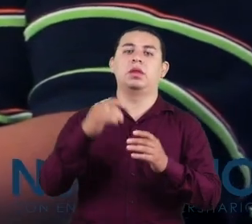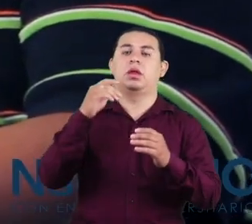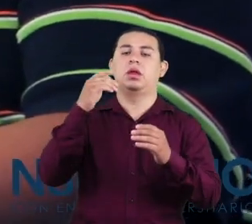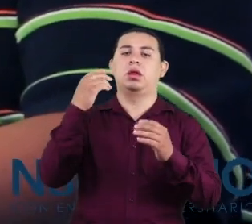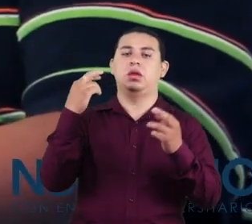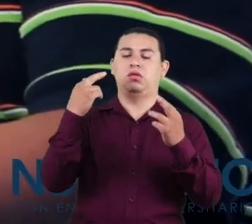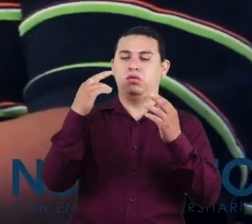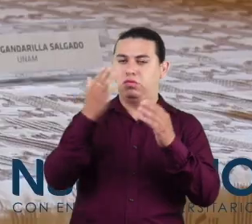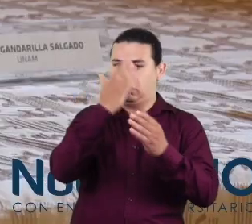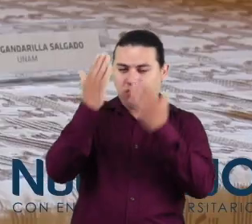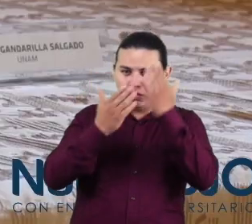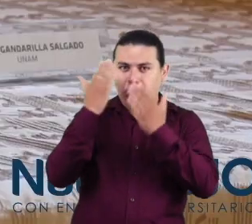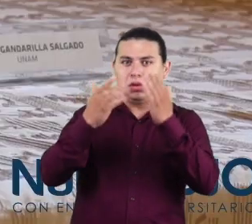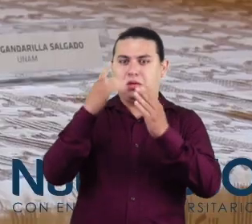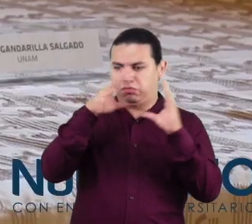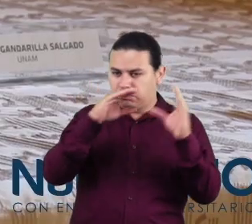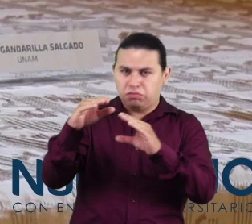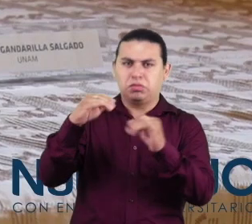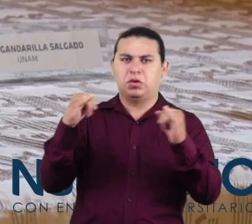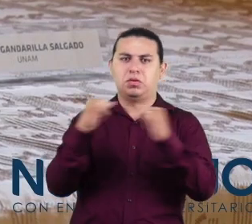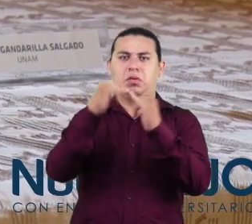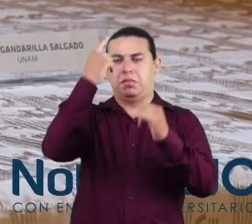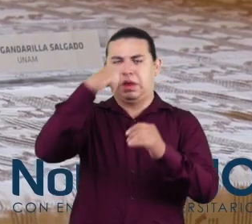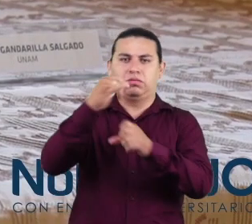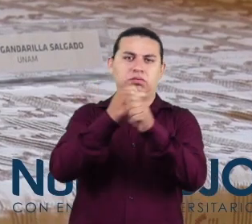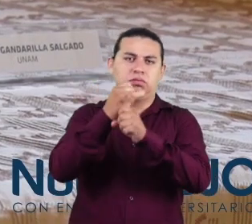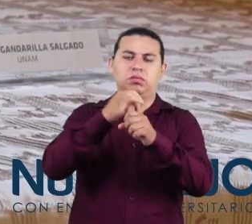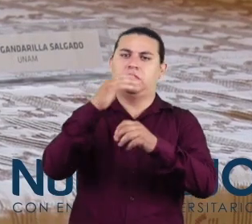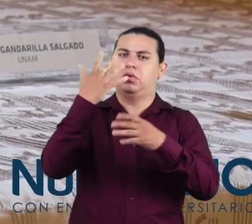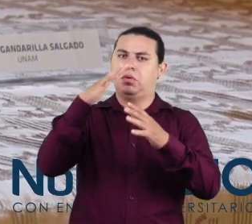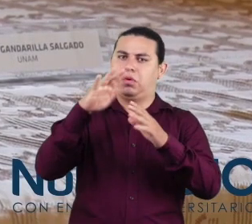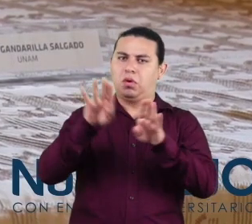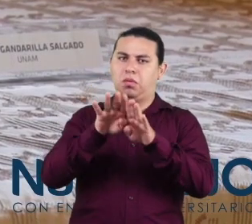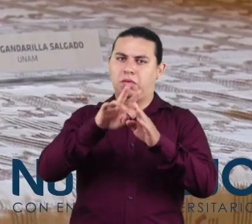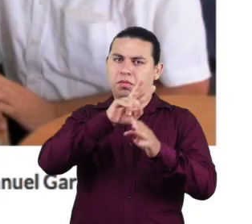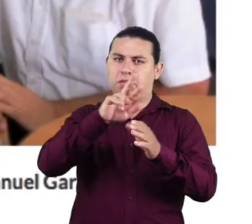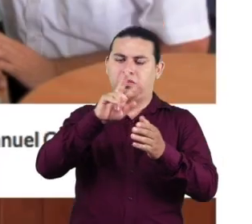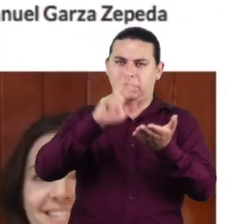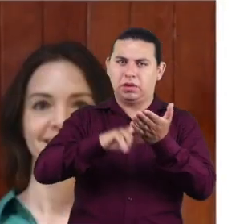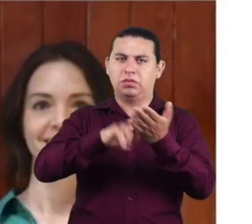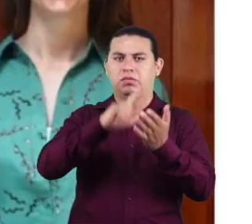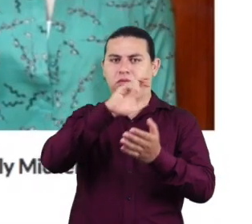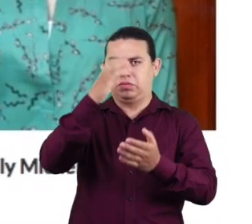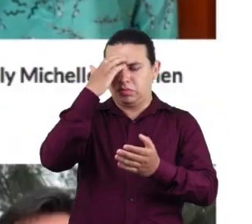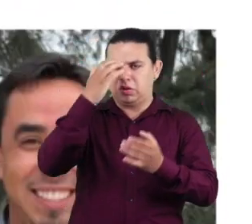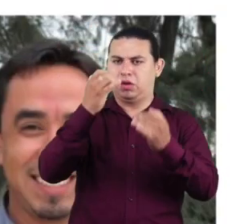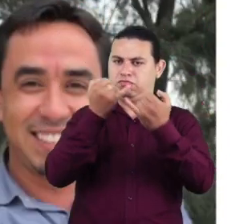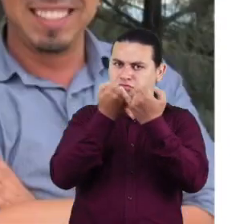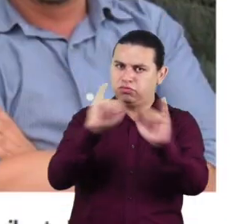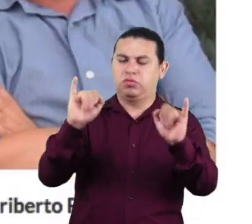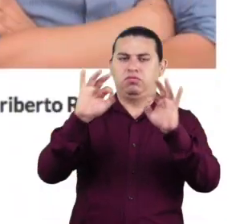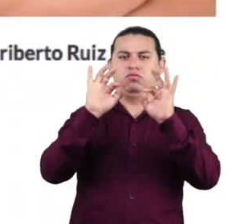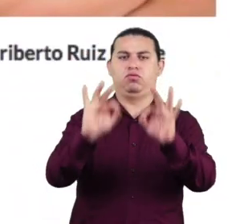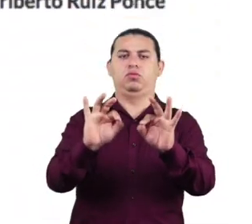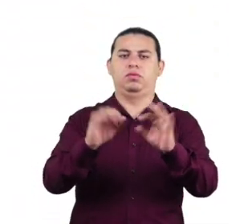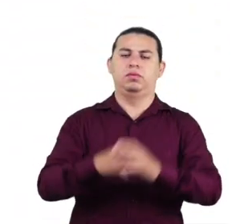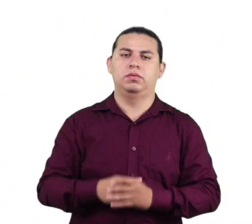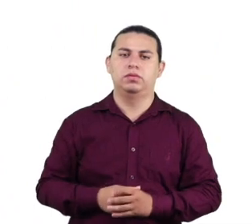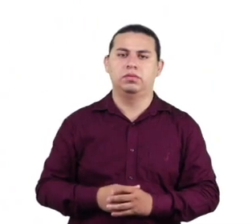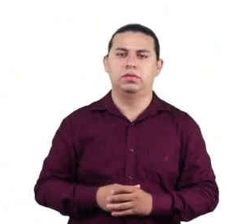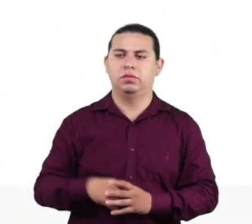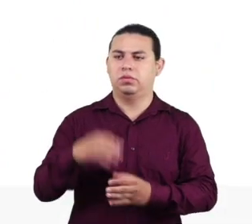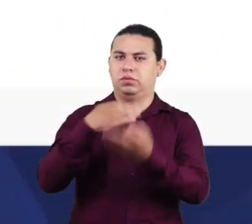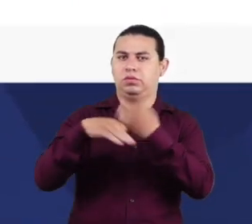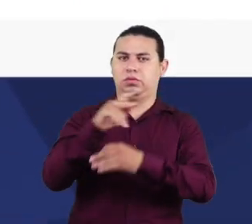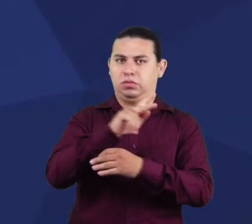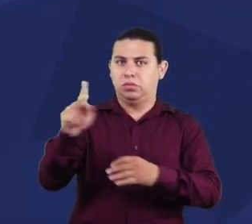condiciones académicas e institucionales para la realización de investigaciones de alta calidad, originales e independientes.